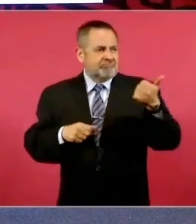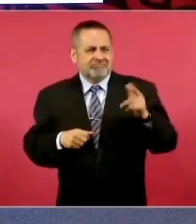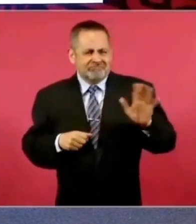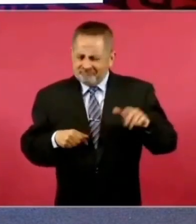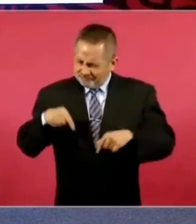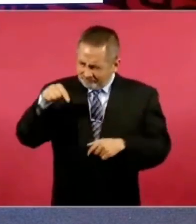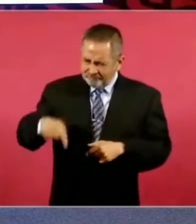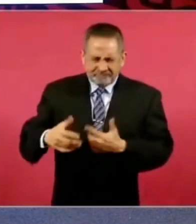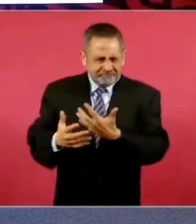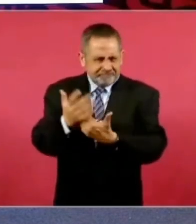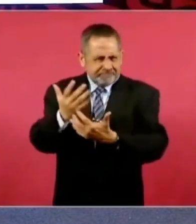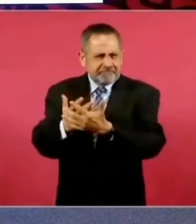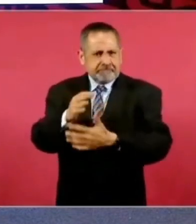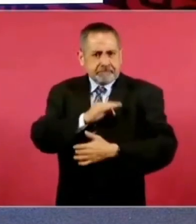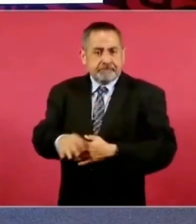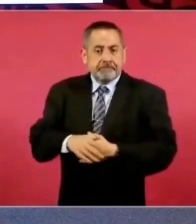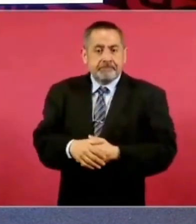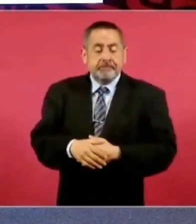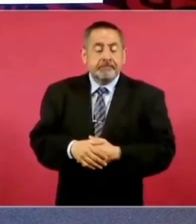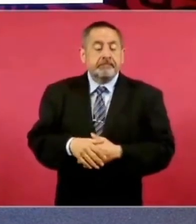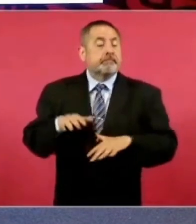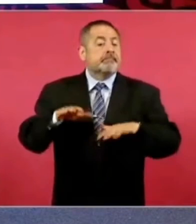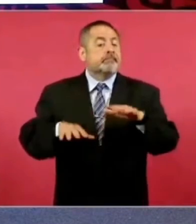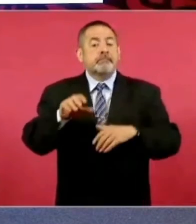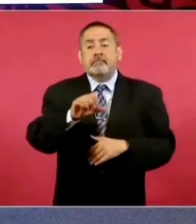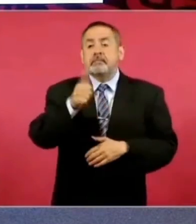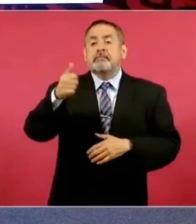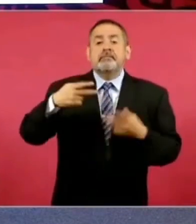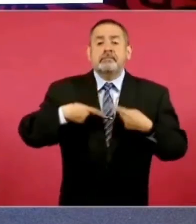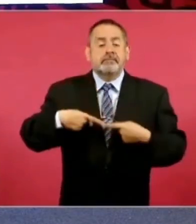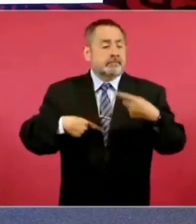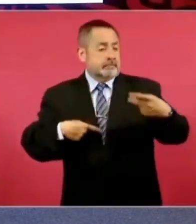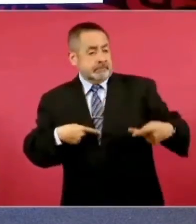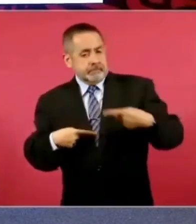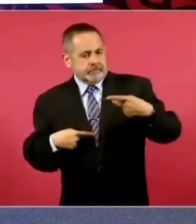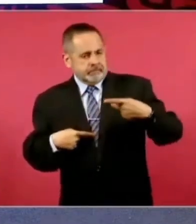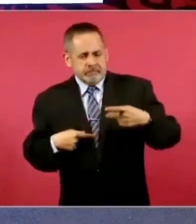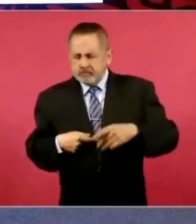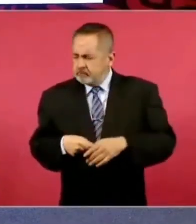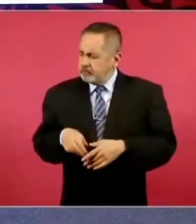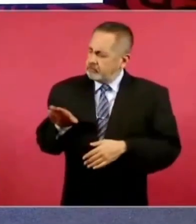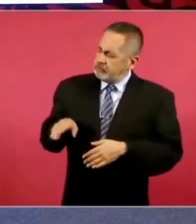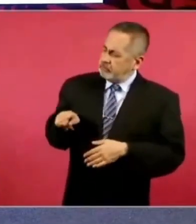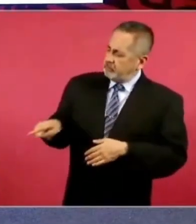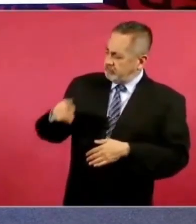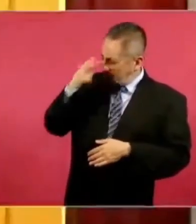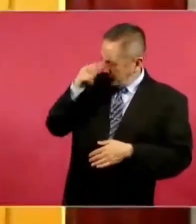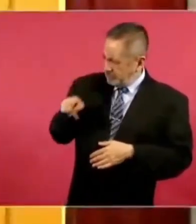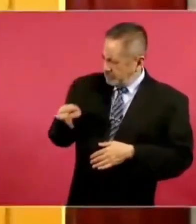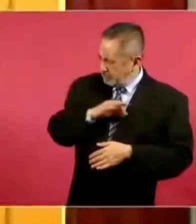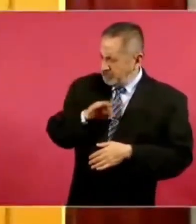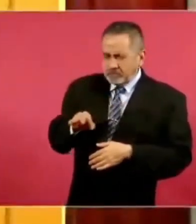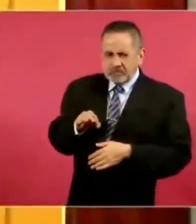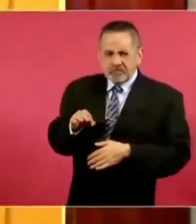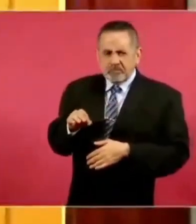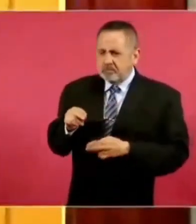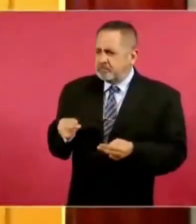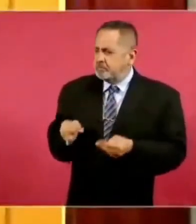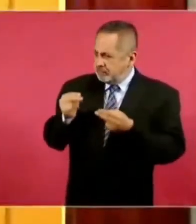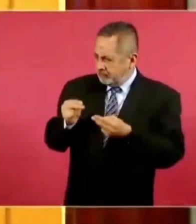Cuando un gobernante extranjero me pregunta si hay posibilidad de entrar al negocio